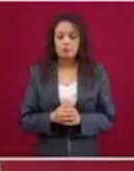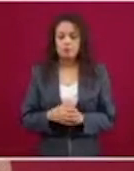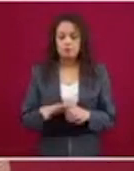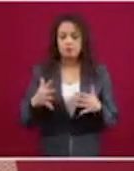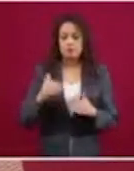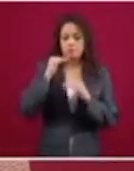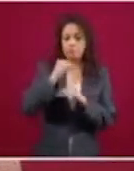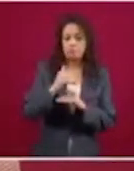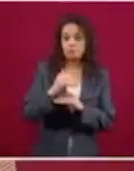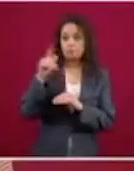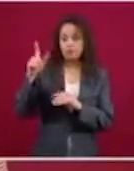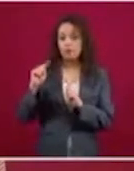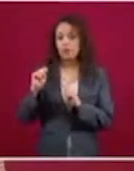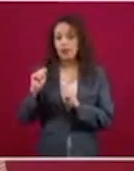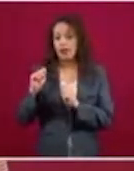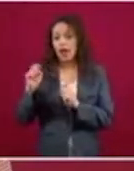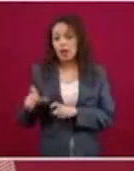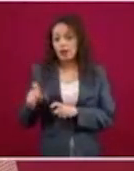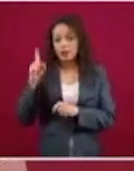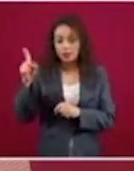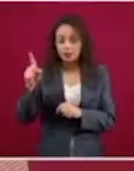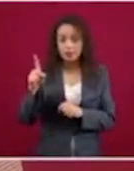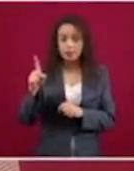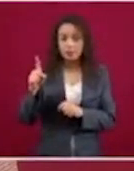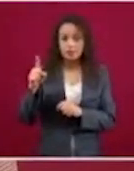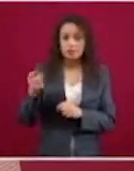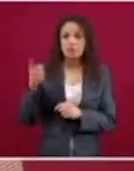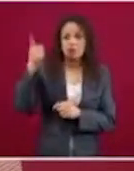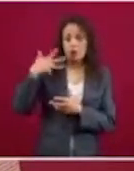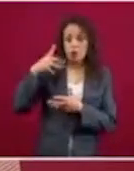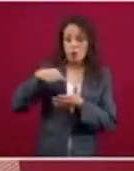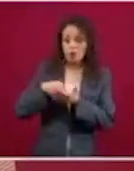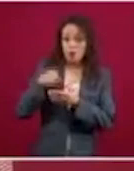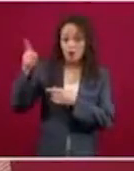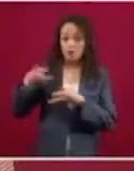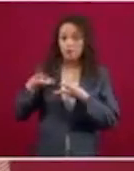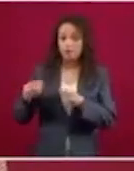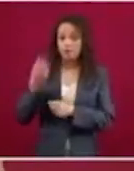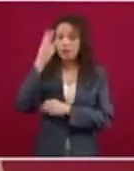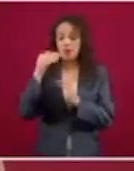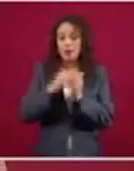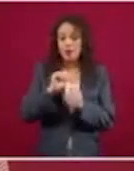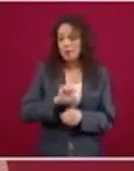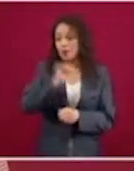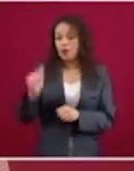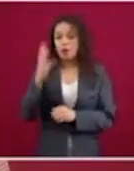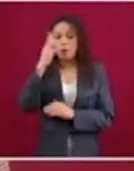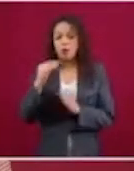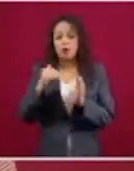en Texas, de la capacidad de Tula, su gasto de operación es de 3 mil a 4 mil millones de